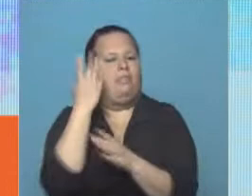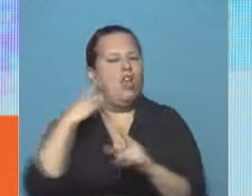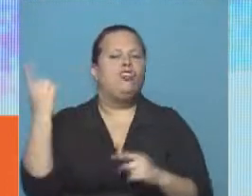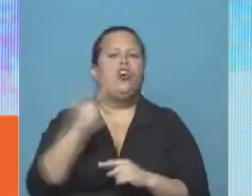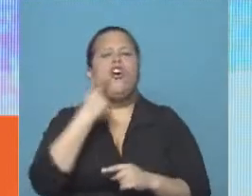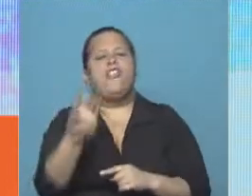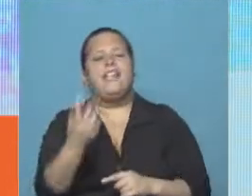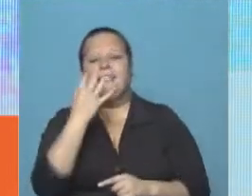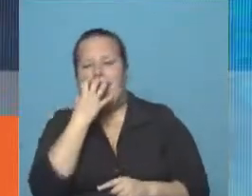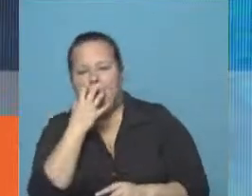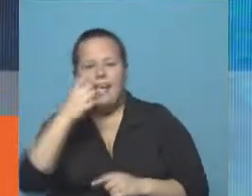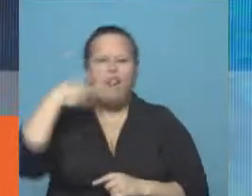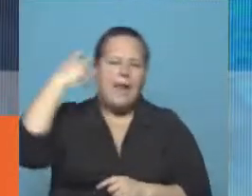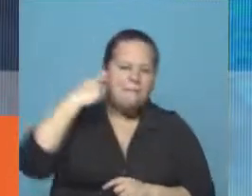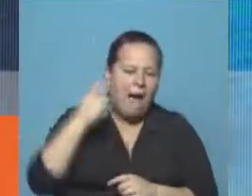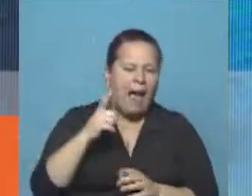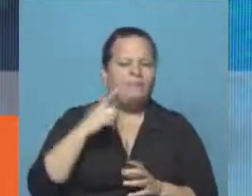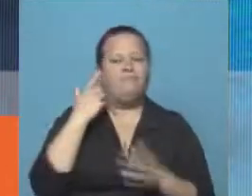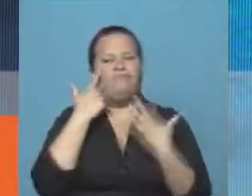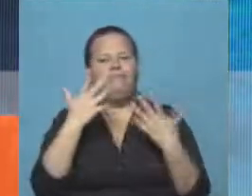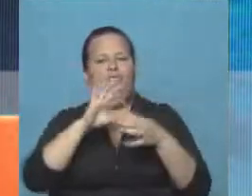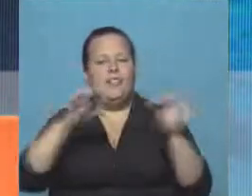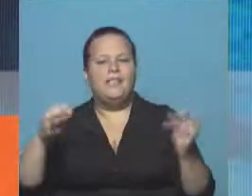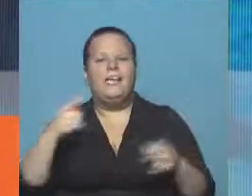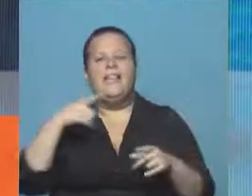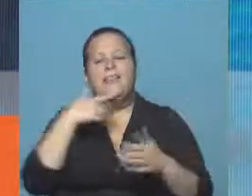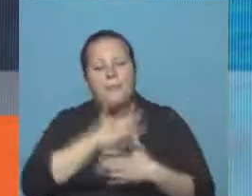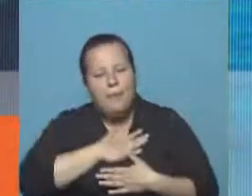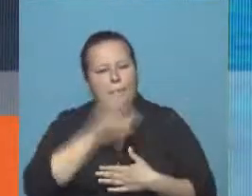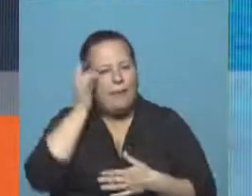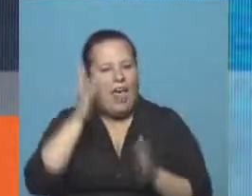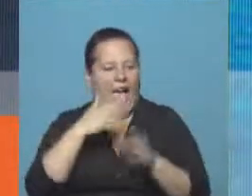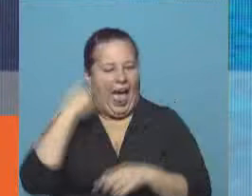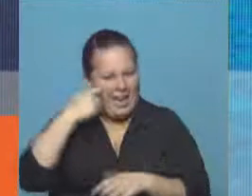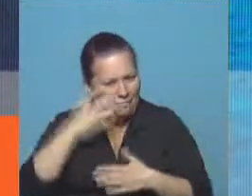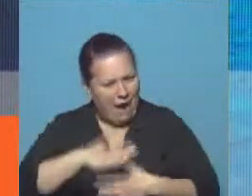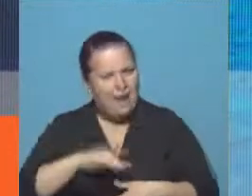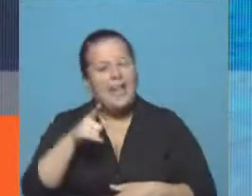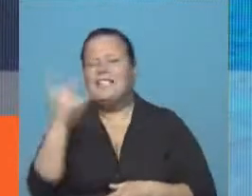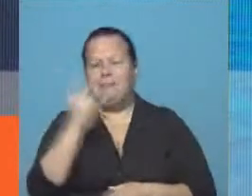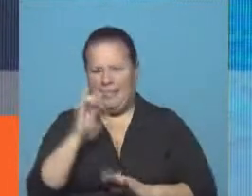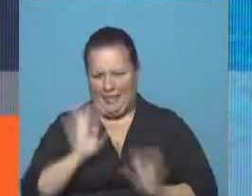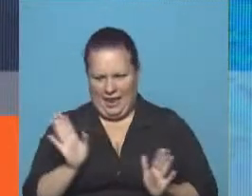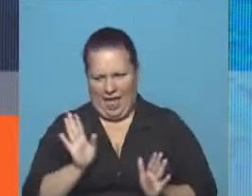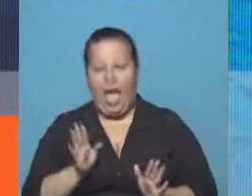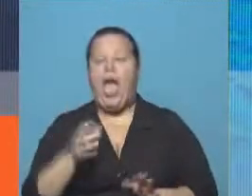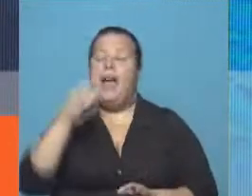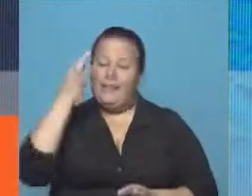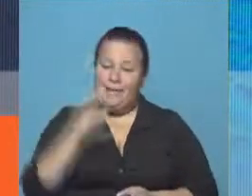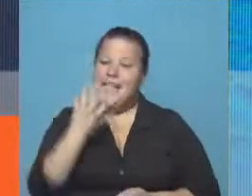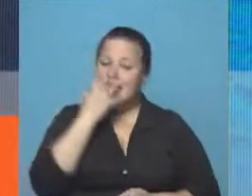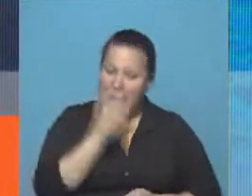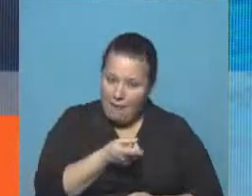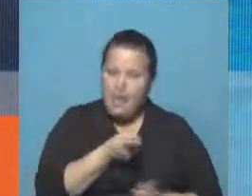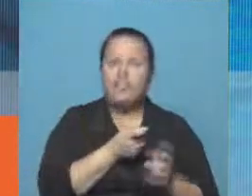mundo habla de Sarmiento y los animales y de la famosa frase sed compasivo con los animales, y eso es un mito, porque si bien